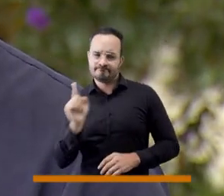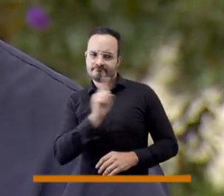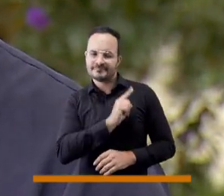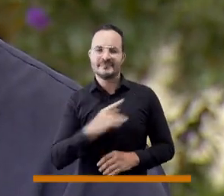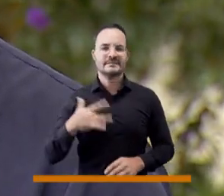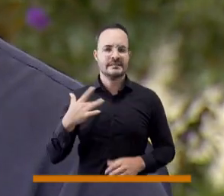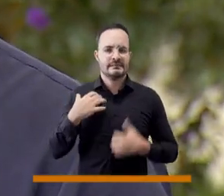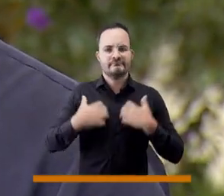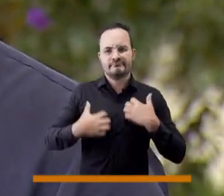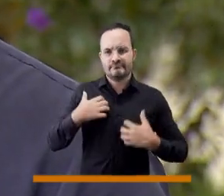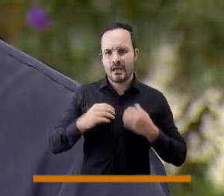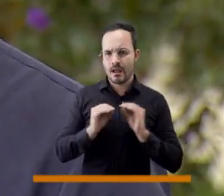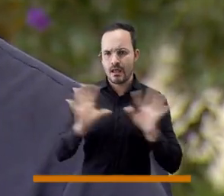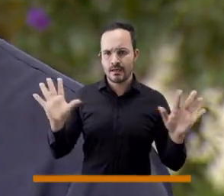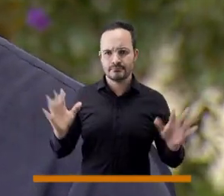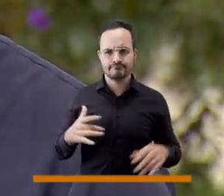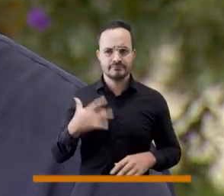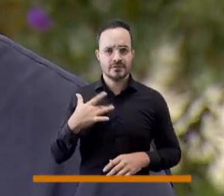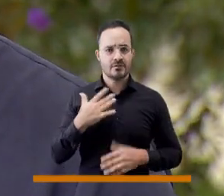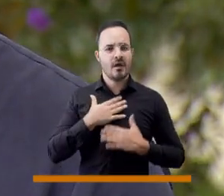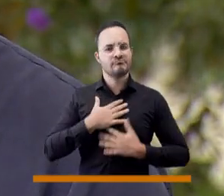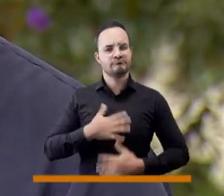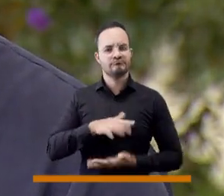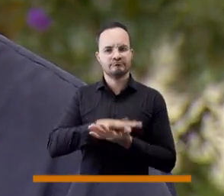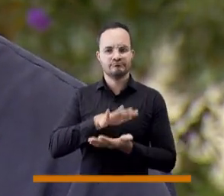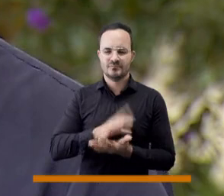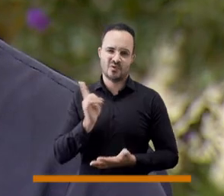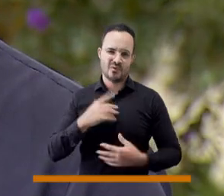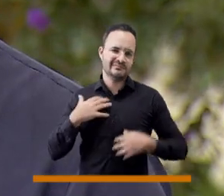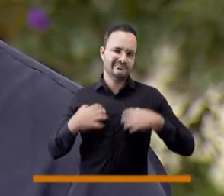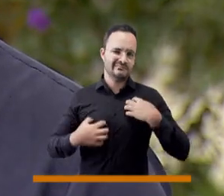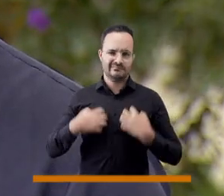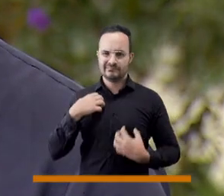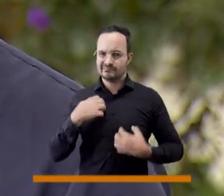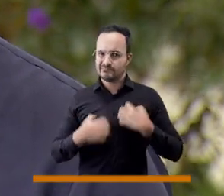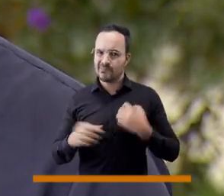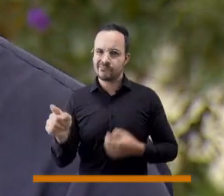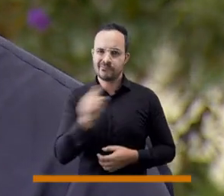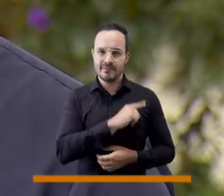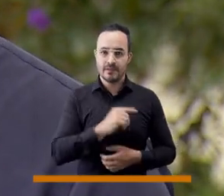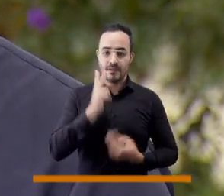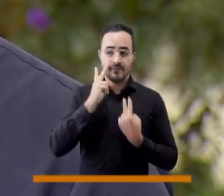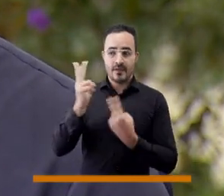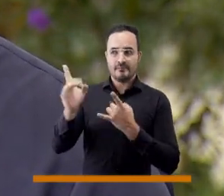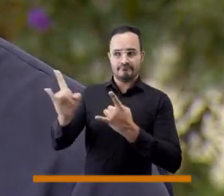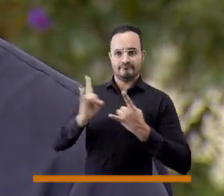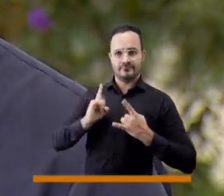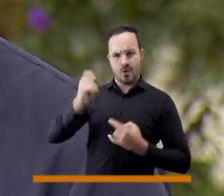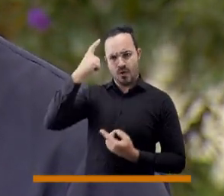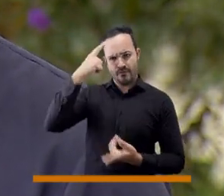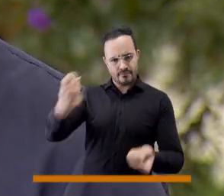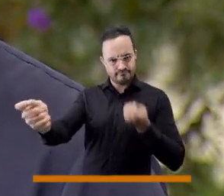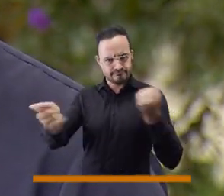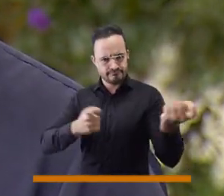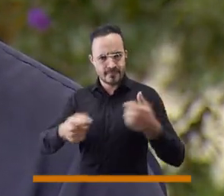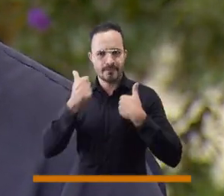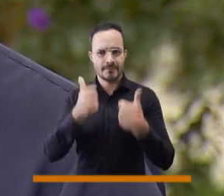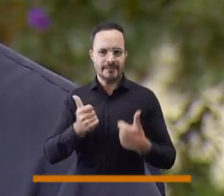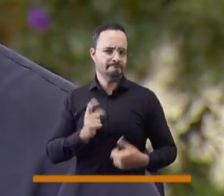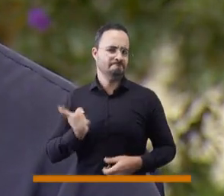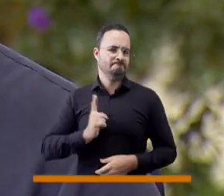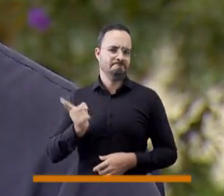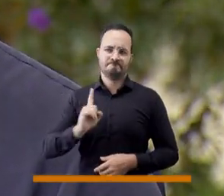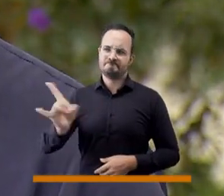sienten miedo, sienten incertidumbre, hay una percepción de un desgobierno